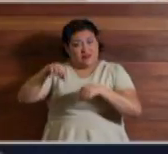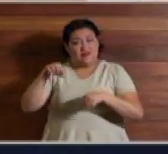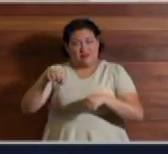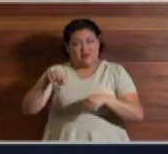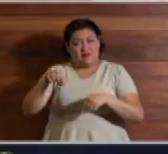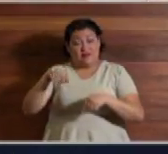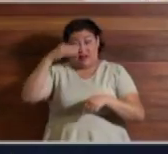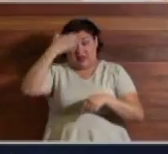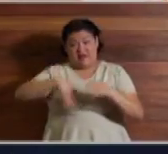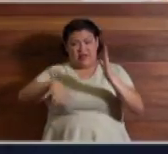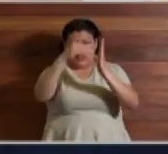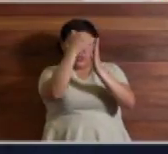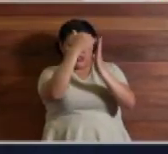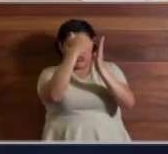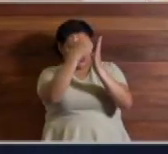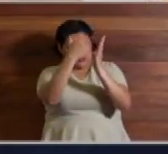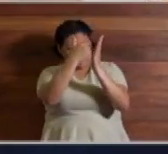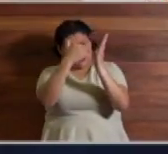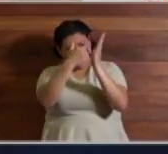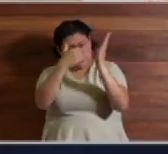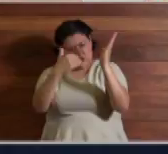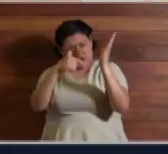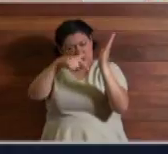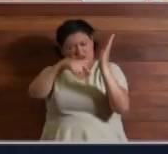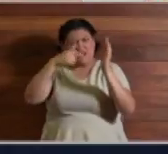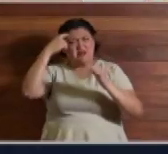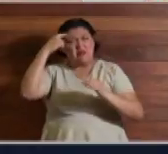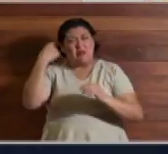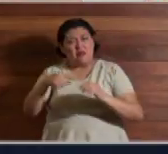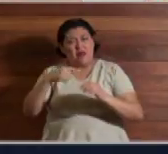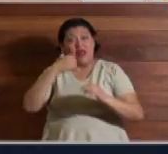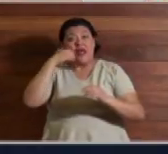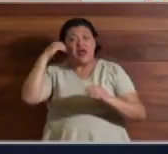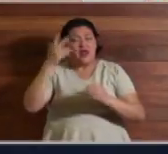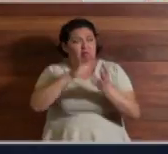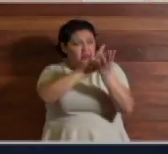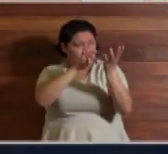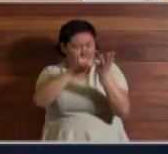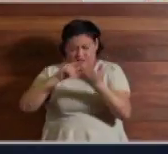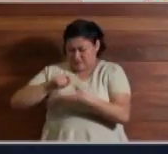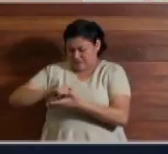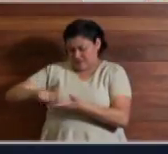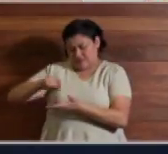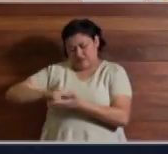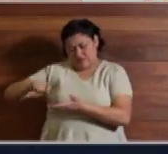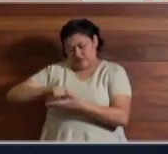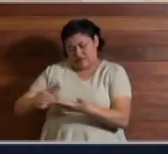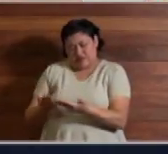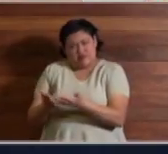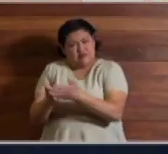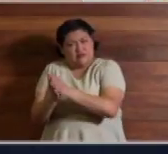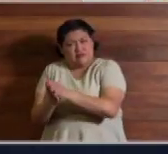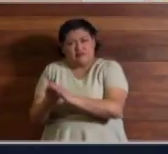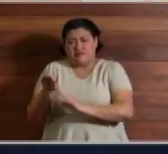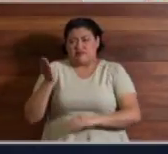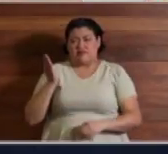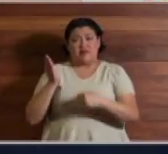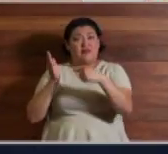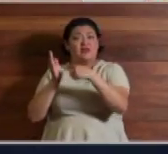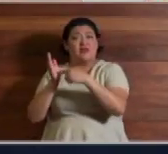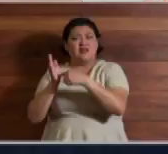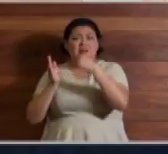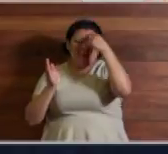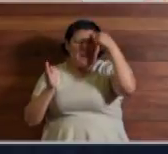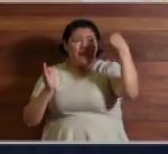de documentos que den una pauta, una línea para ir modificando,